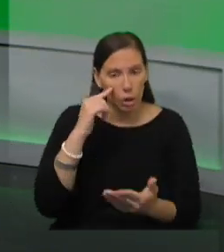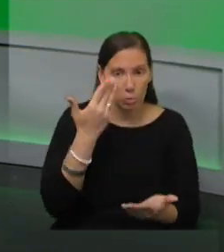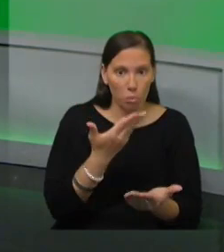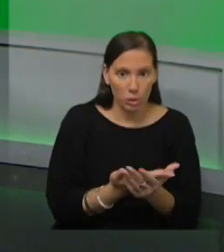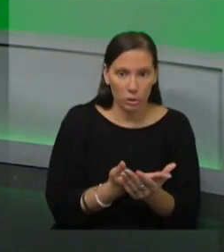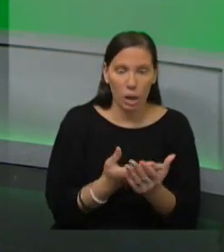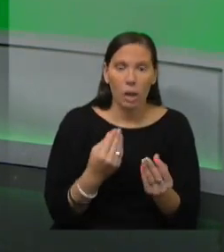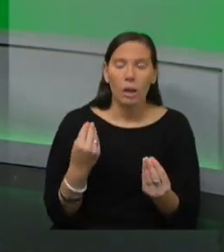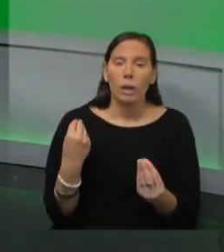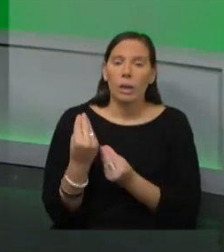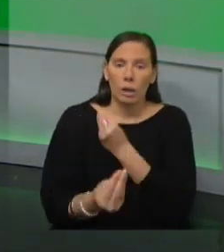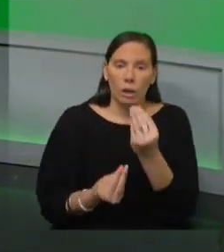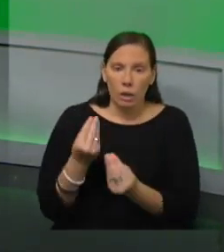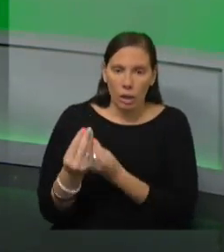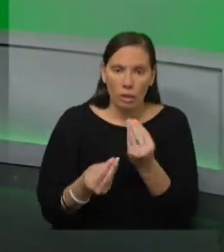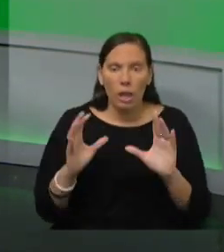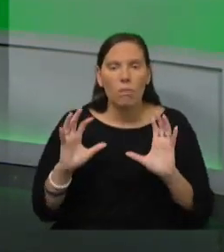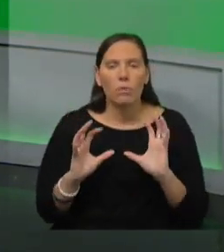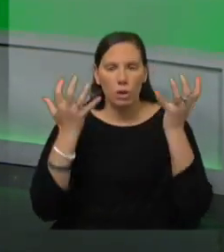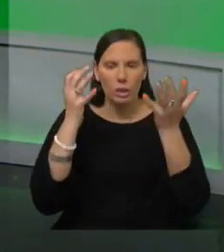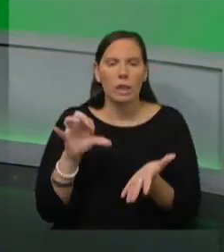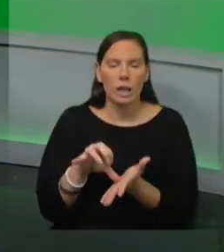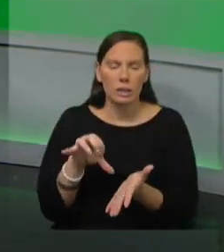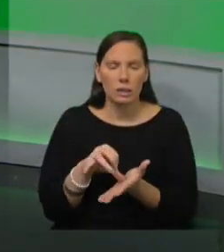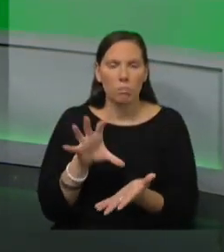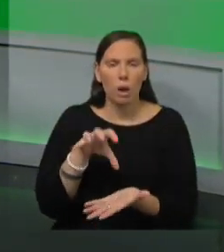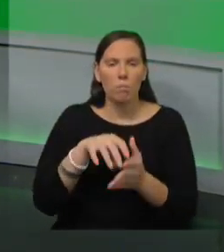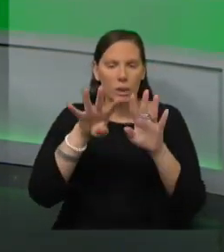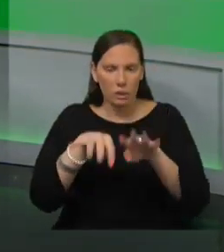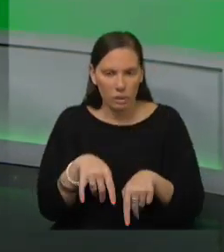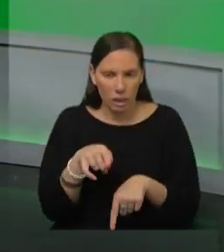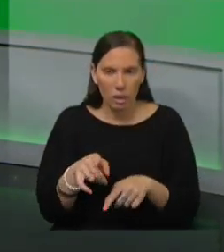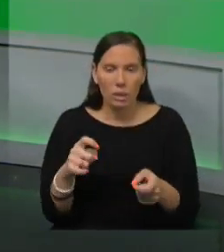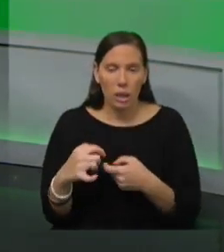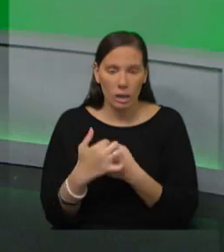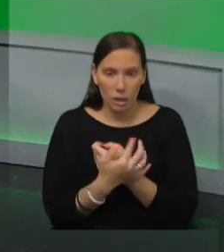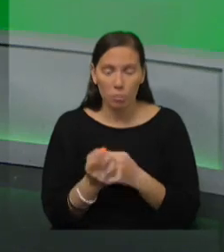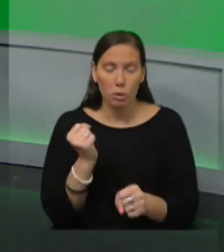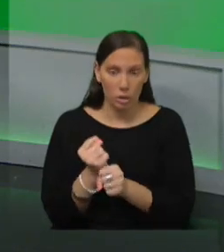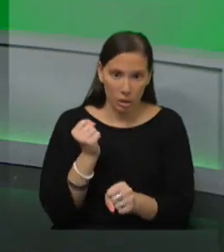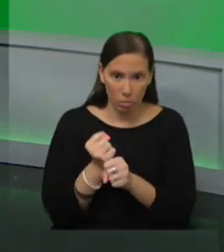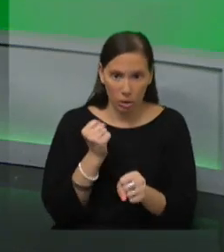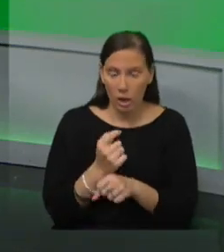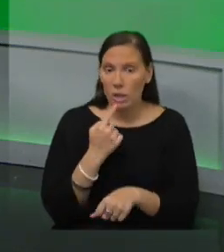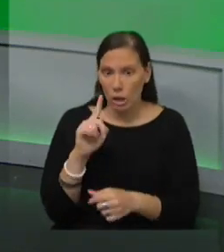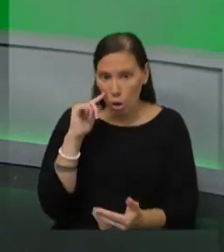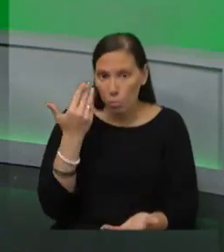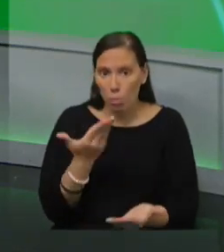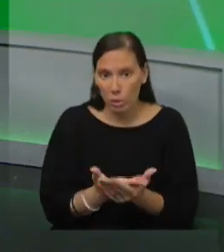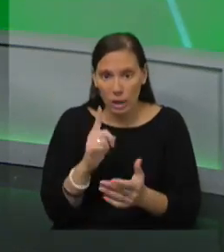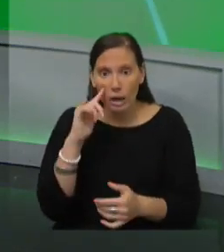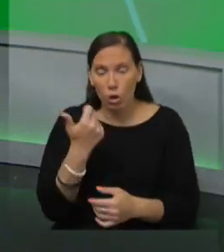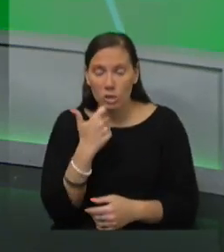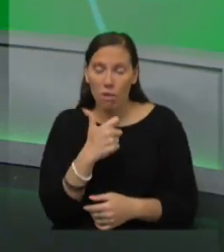la inclusión de interruptores de violencia al sistema penitenciario desde el gremio de operadores penitenciarios señalaron que la propuesta reconoce la